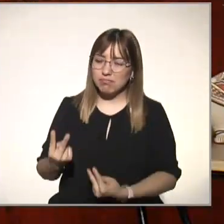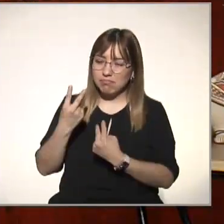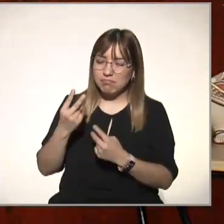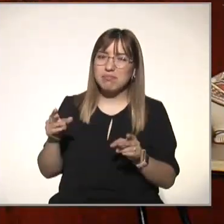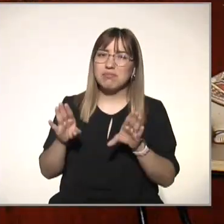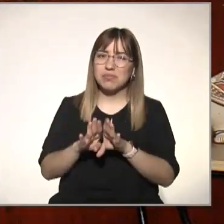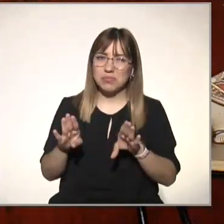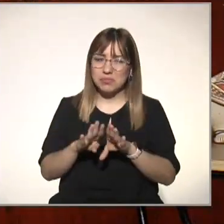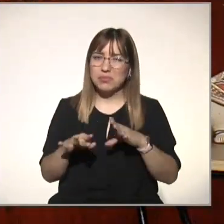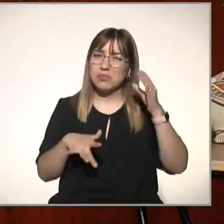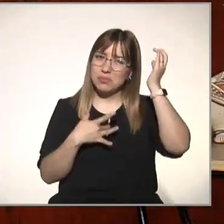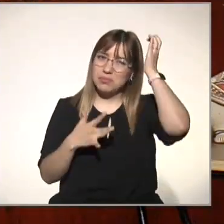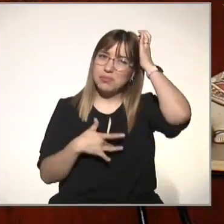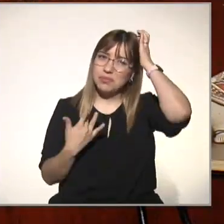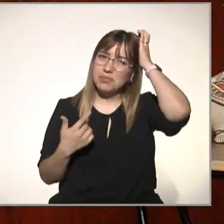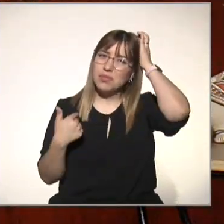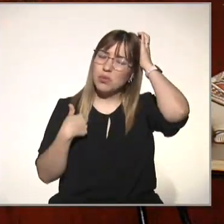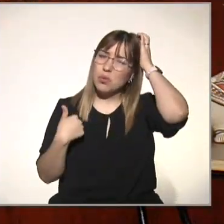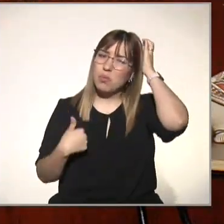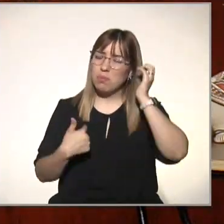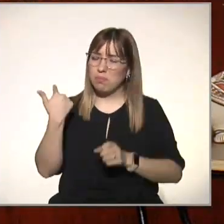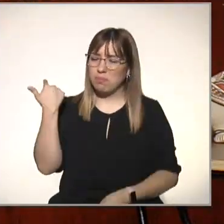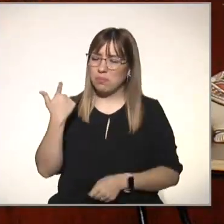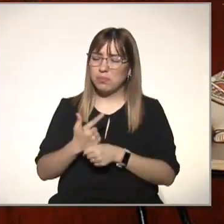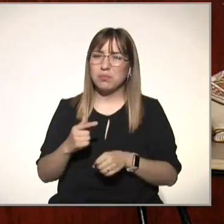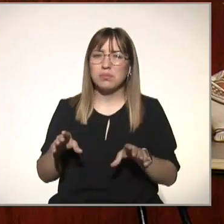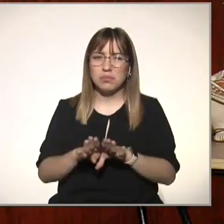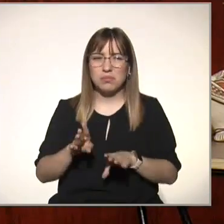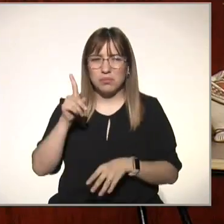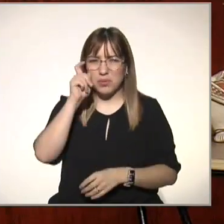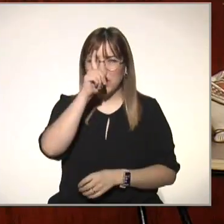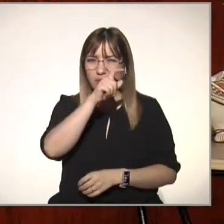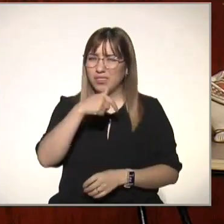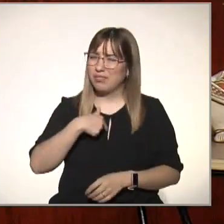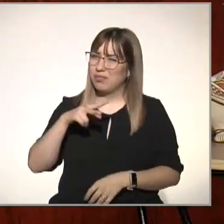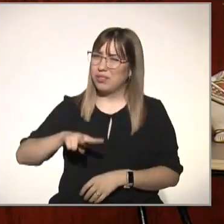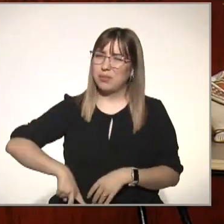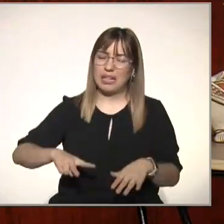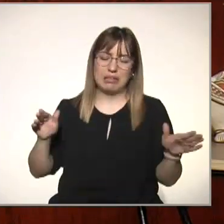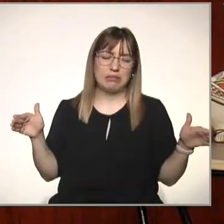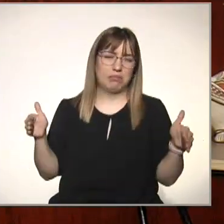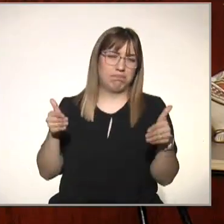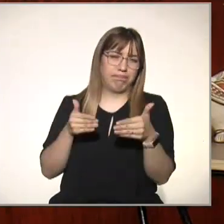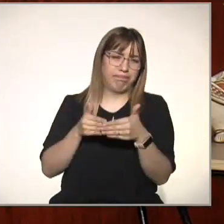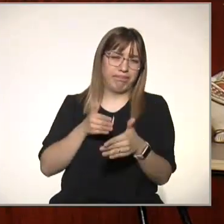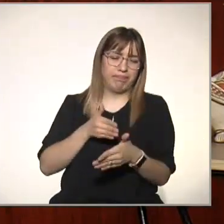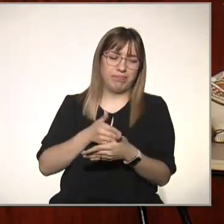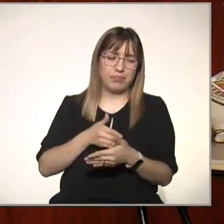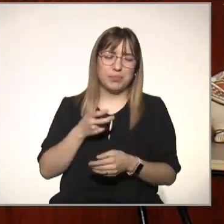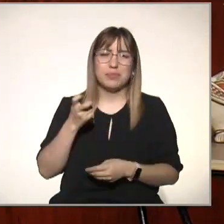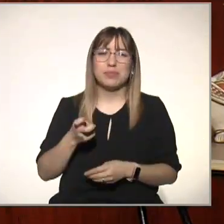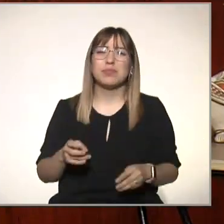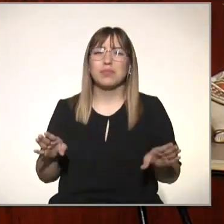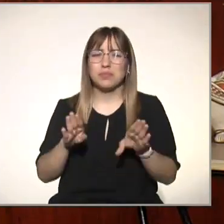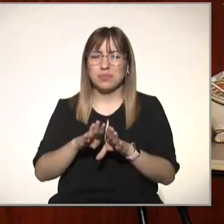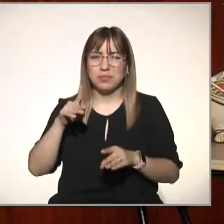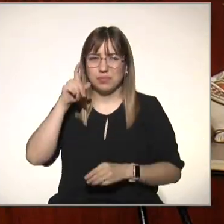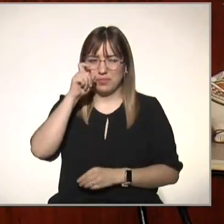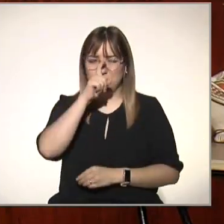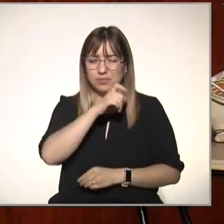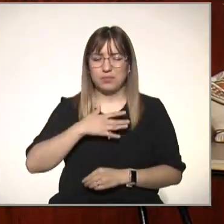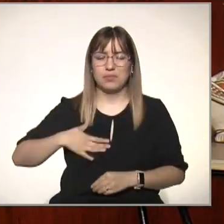vean, me doy cuenta que incluso se complica porque ella lo dice, yo soy muy cerrada. Entonces, ¿hasta qué punto estos mandatos dificultan